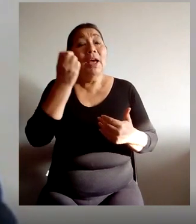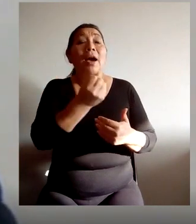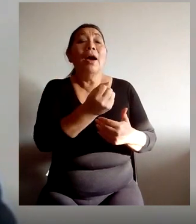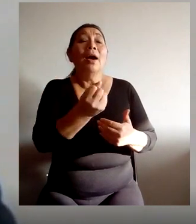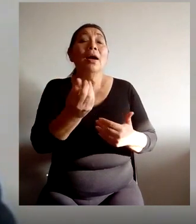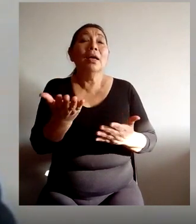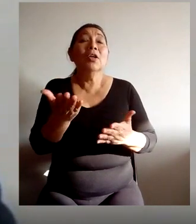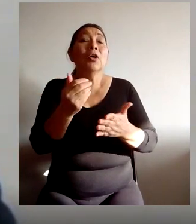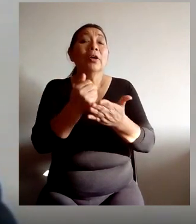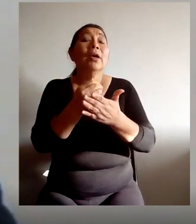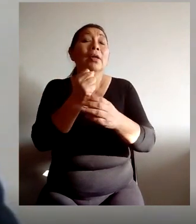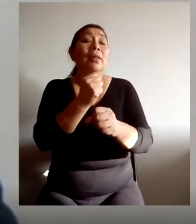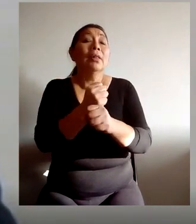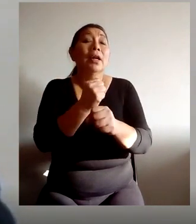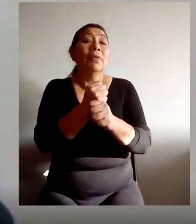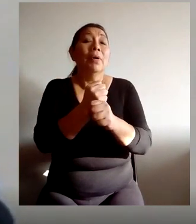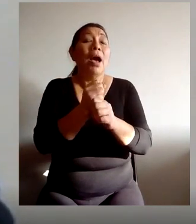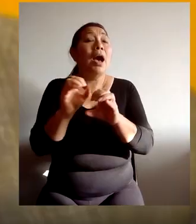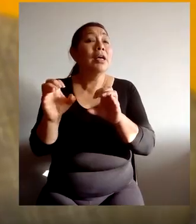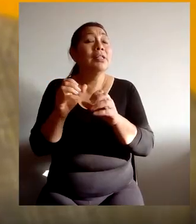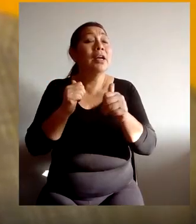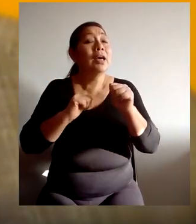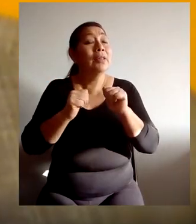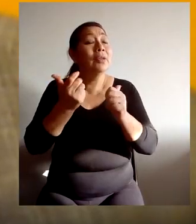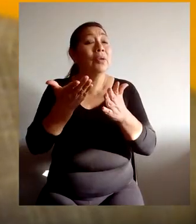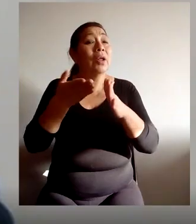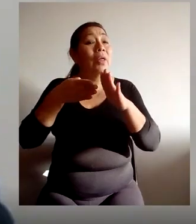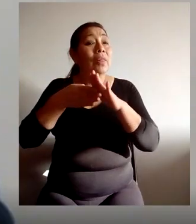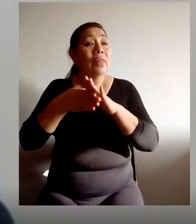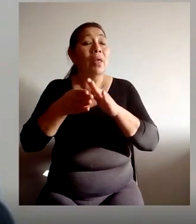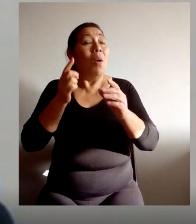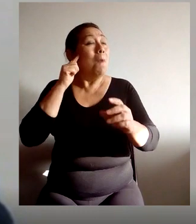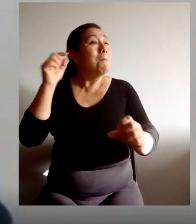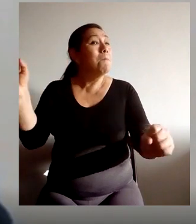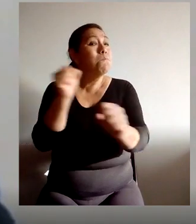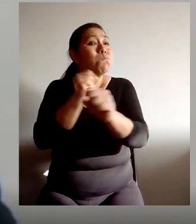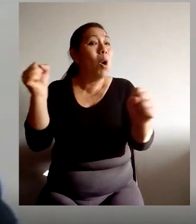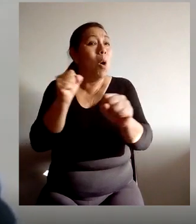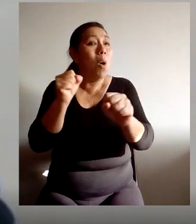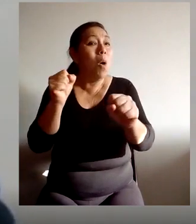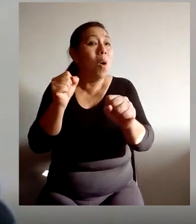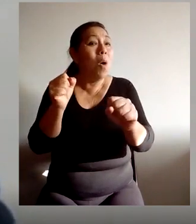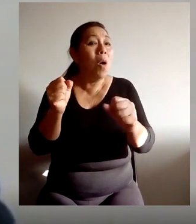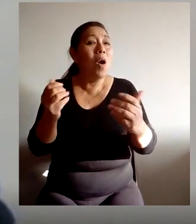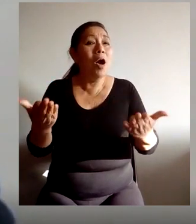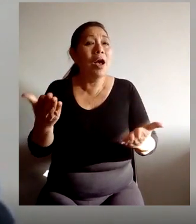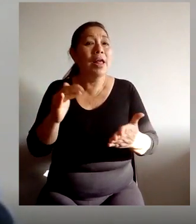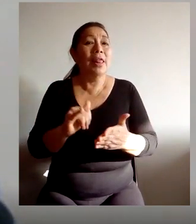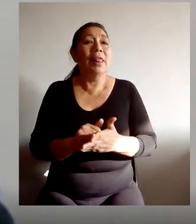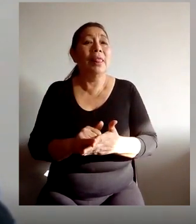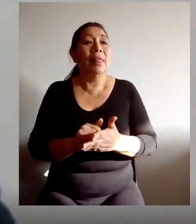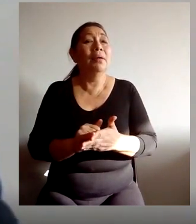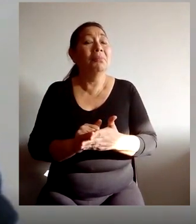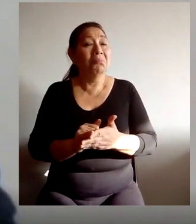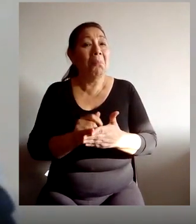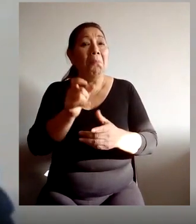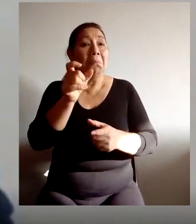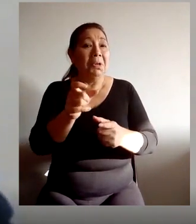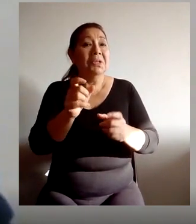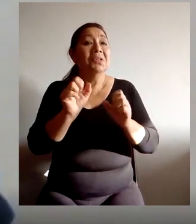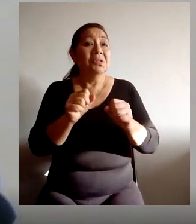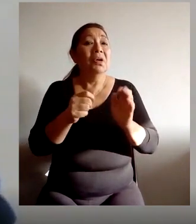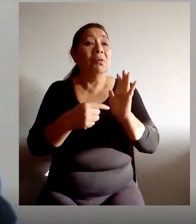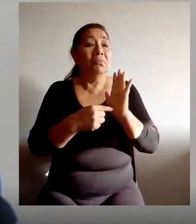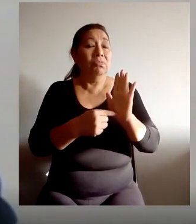son evidentemente gente que sí está expuesta a un ruido de una intensidad superior, ¿no? Y